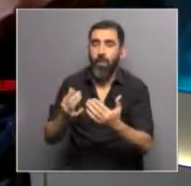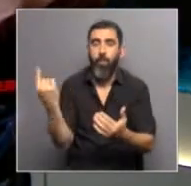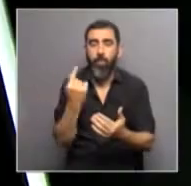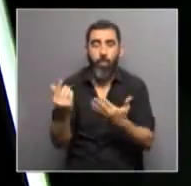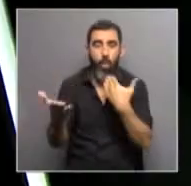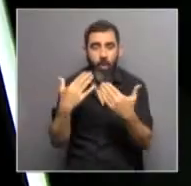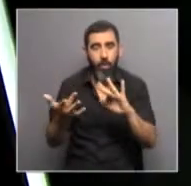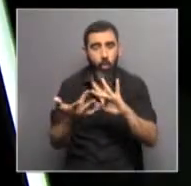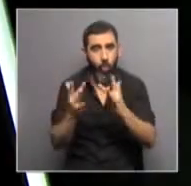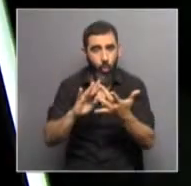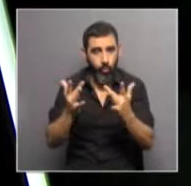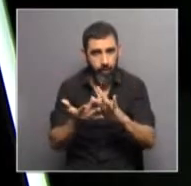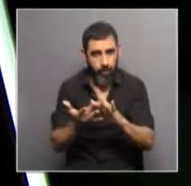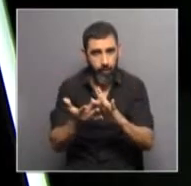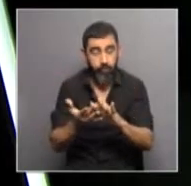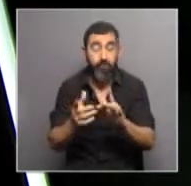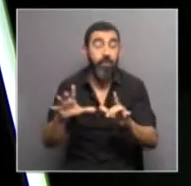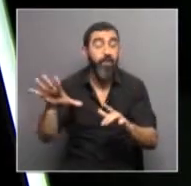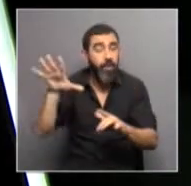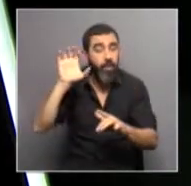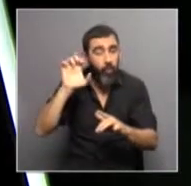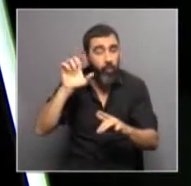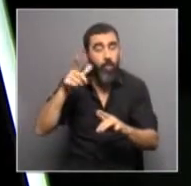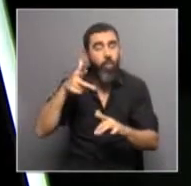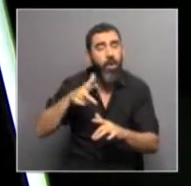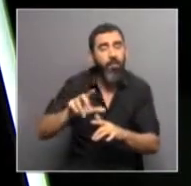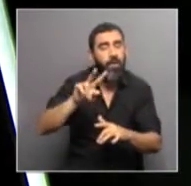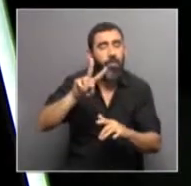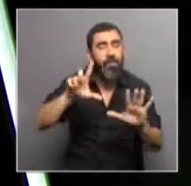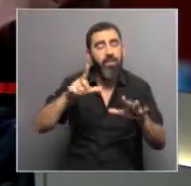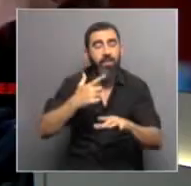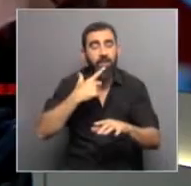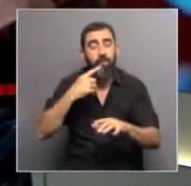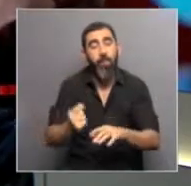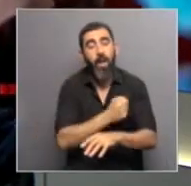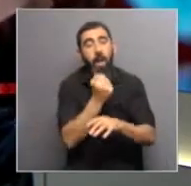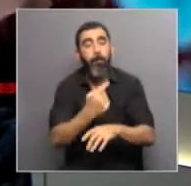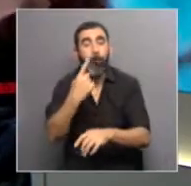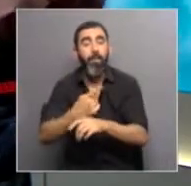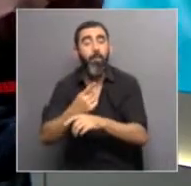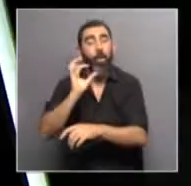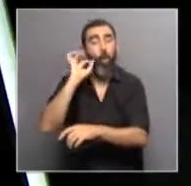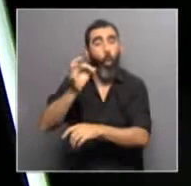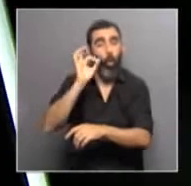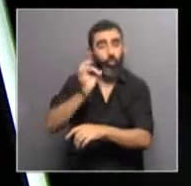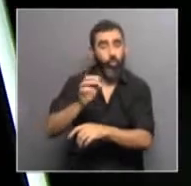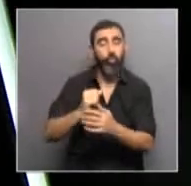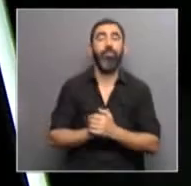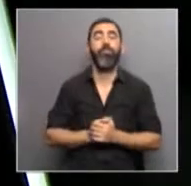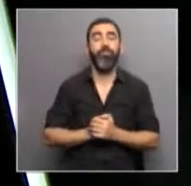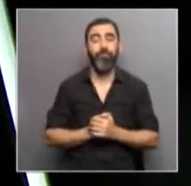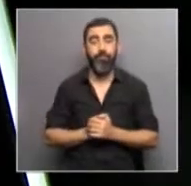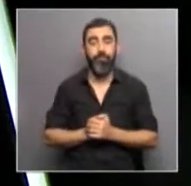minutos, por esta conversación. Te estaremos escuchando, insisto, las fechas del 27 de septiembre al 1 de octubre, Innova